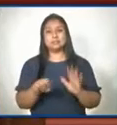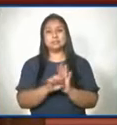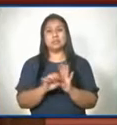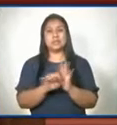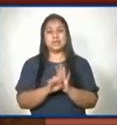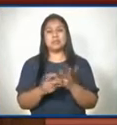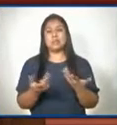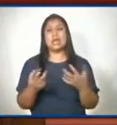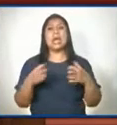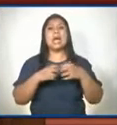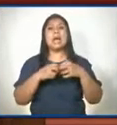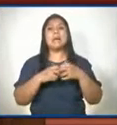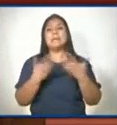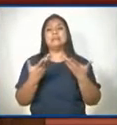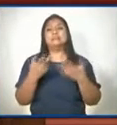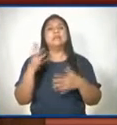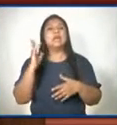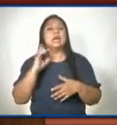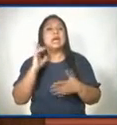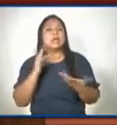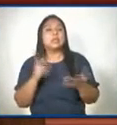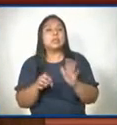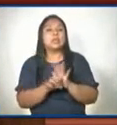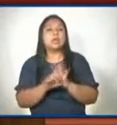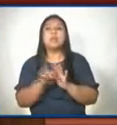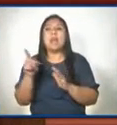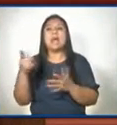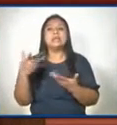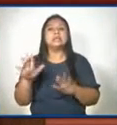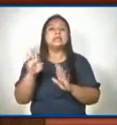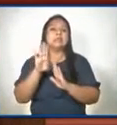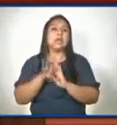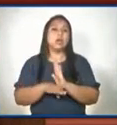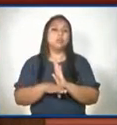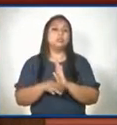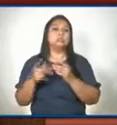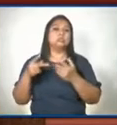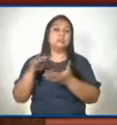aparatos electrónicos, por ponerle un ejemplo. Entonces,